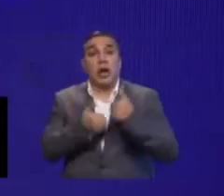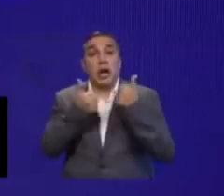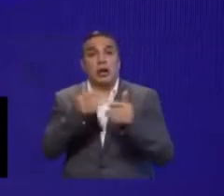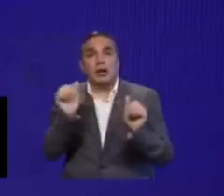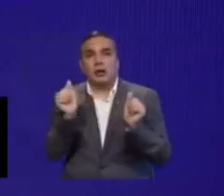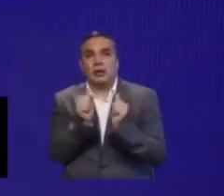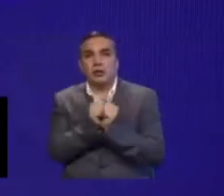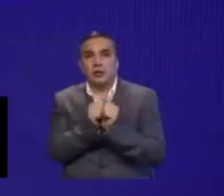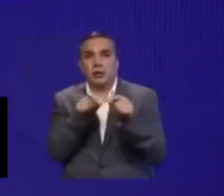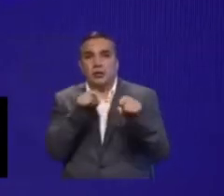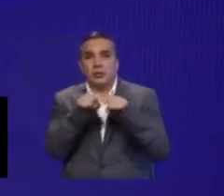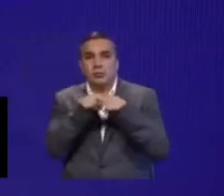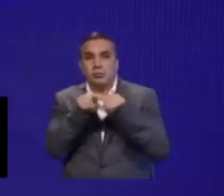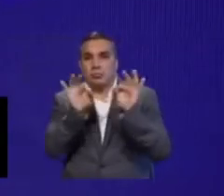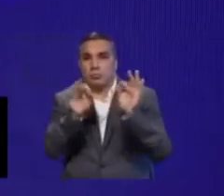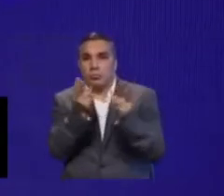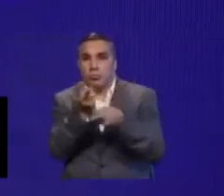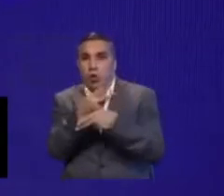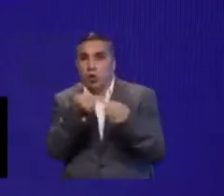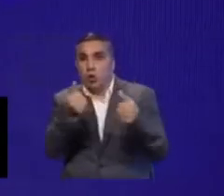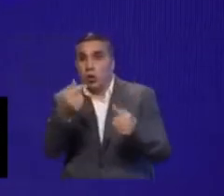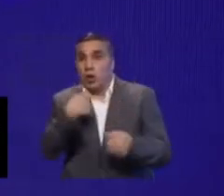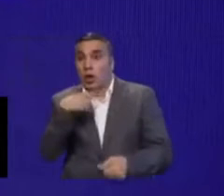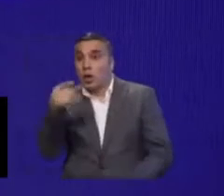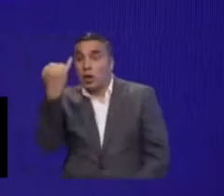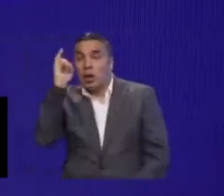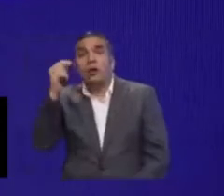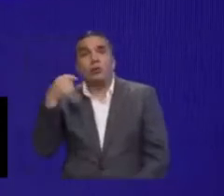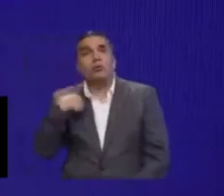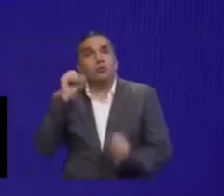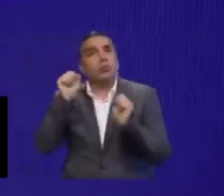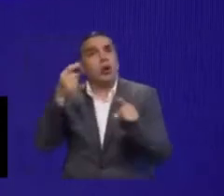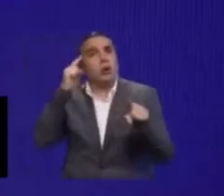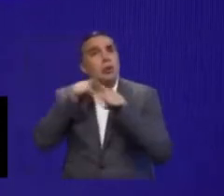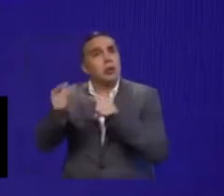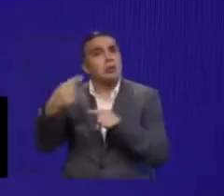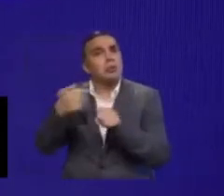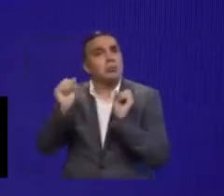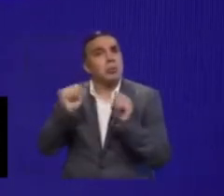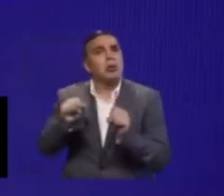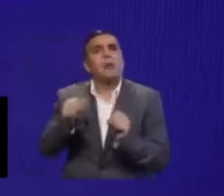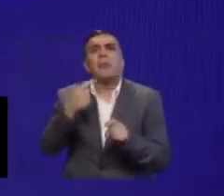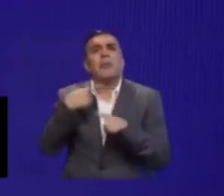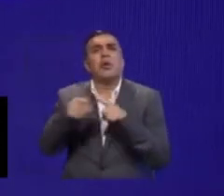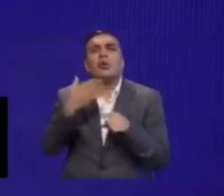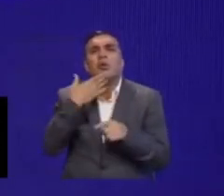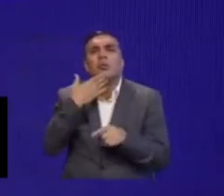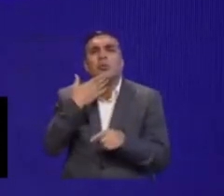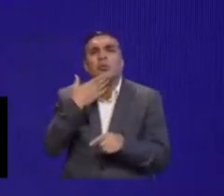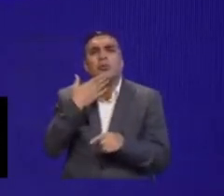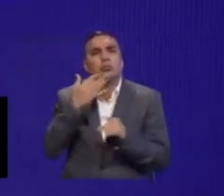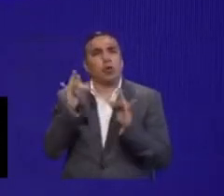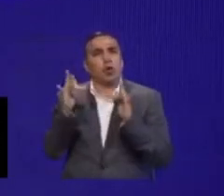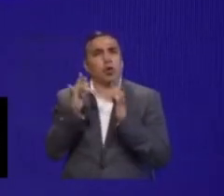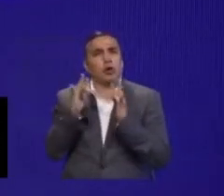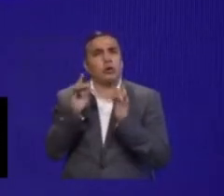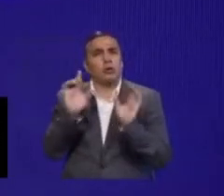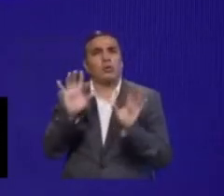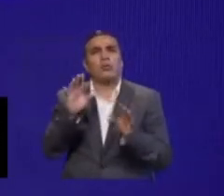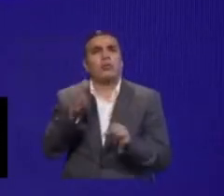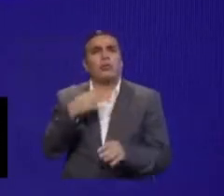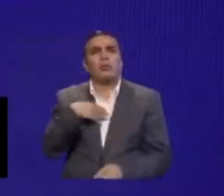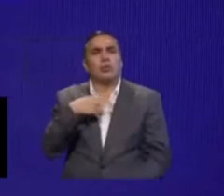con competitividad y productividad. Y esto se logra a través de la conectividad. No entiendo cómo, y creo que esto